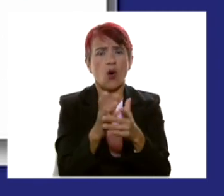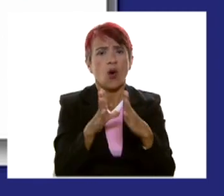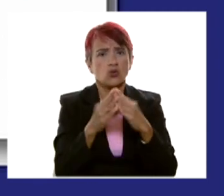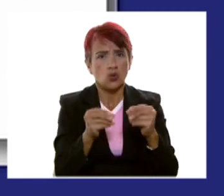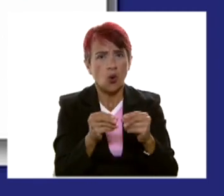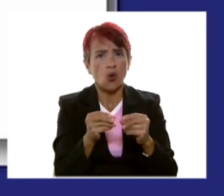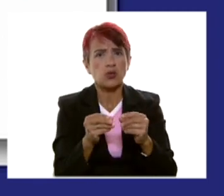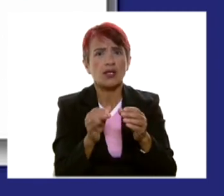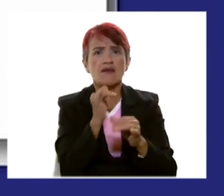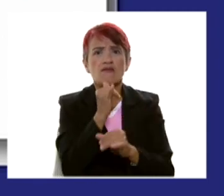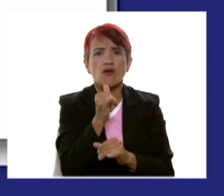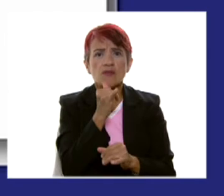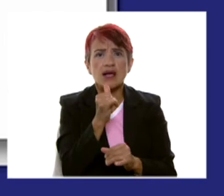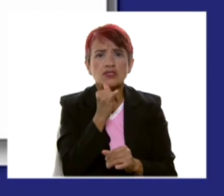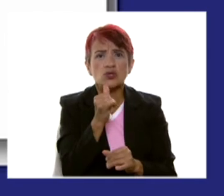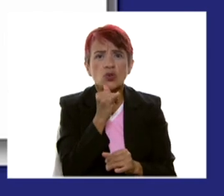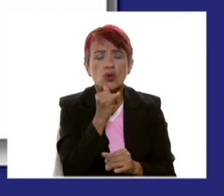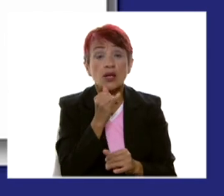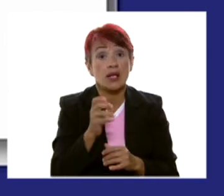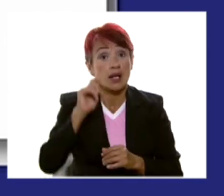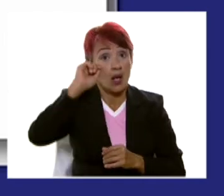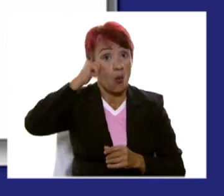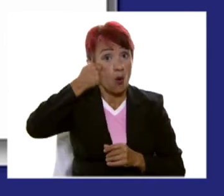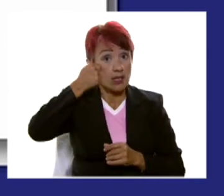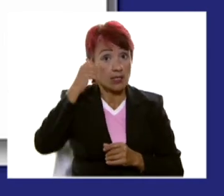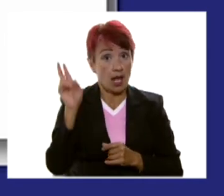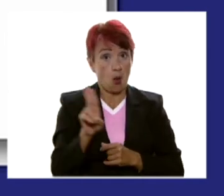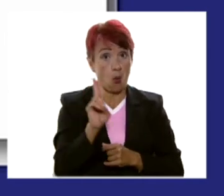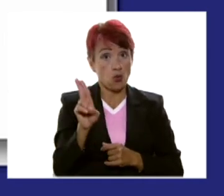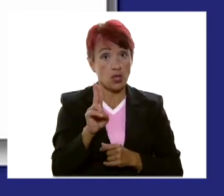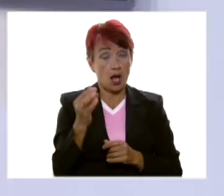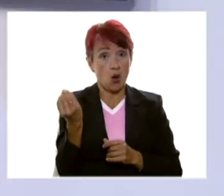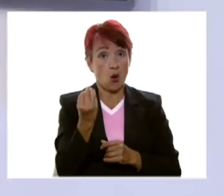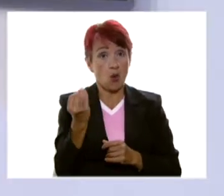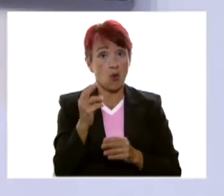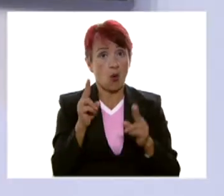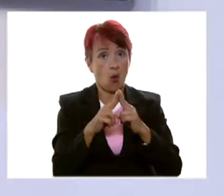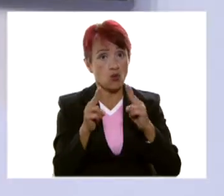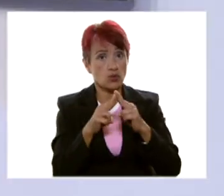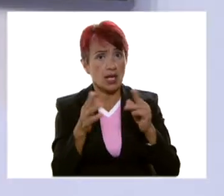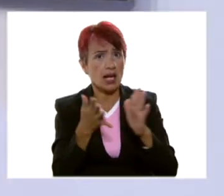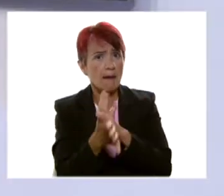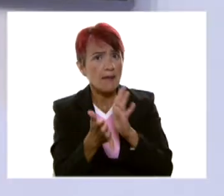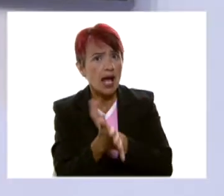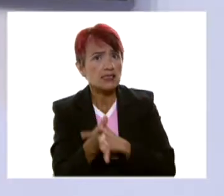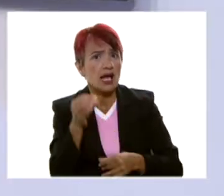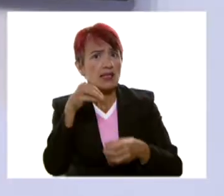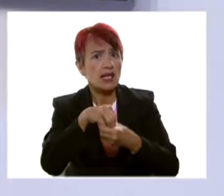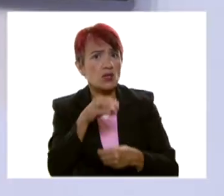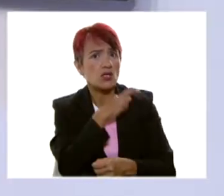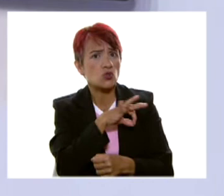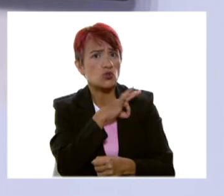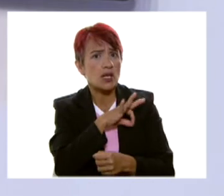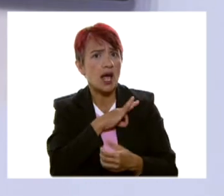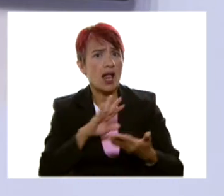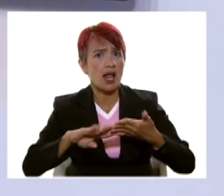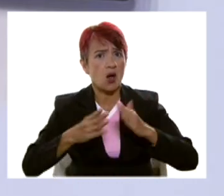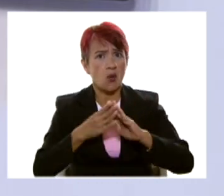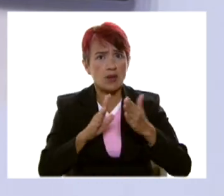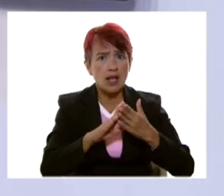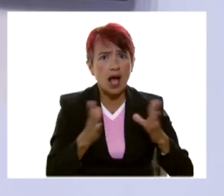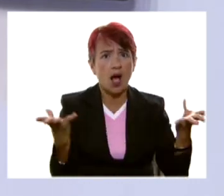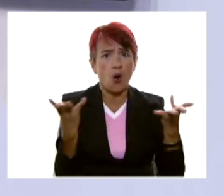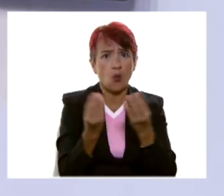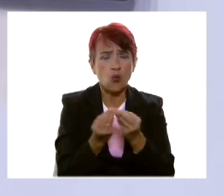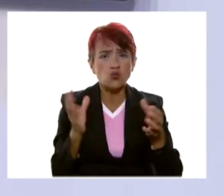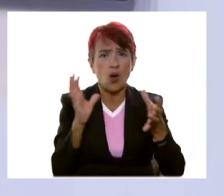son fuentes de información. Recuerden que ellos están utilizando esto como forma de conocer qué es lo que pasa en la sociedad, en su comunidad, junto a sus